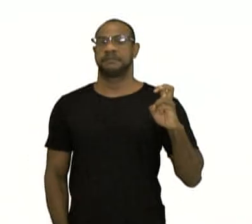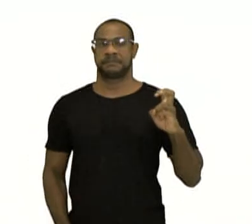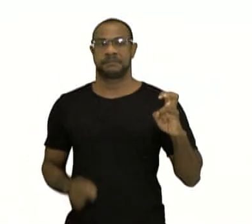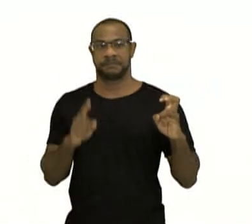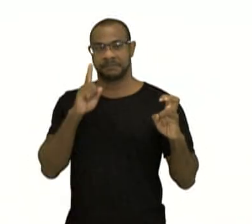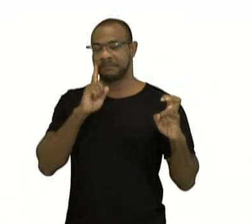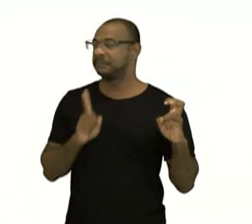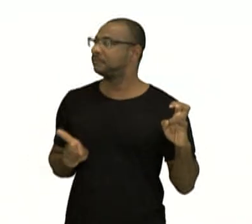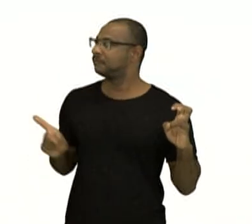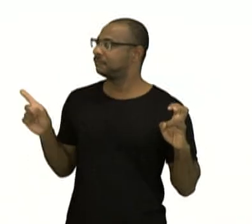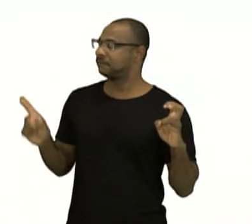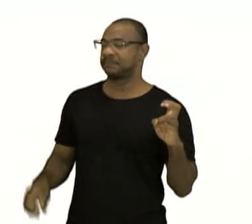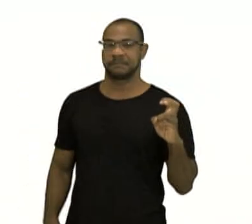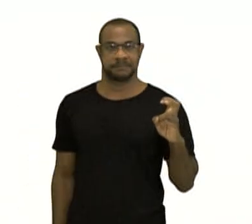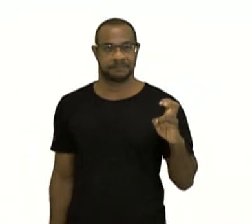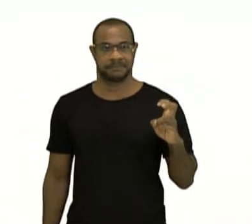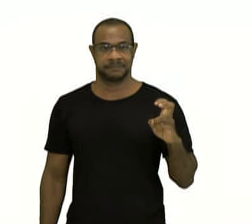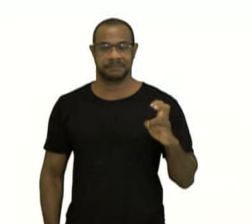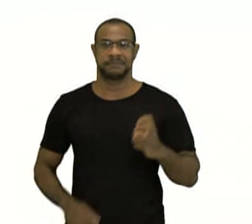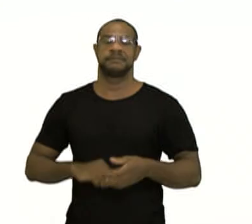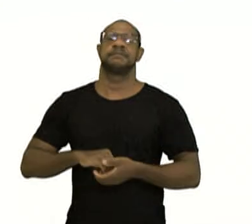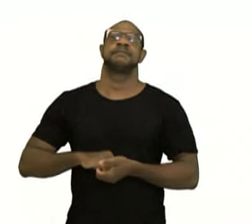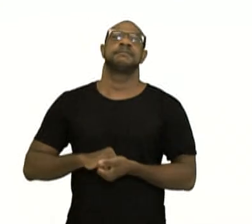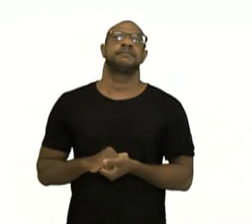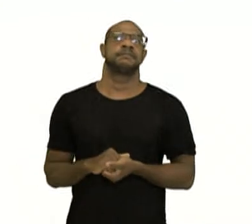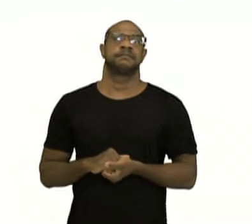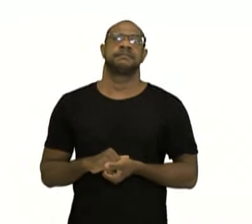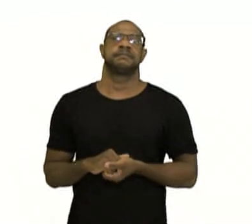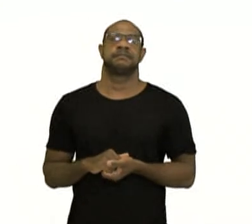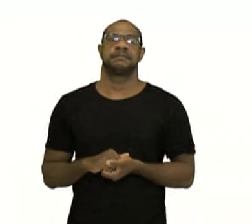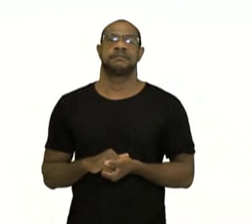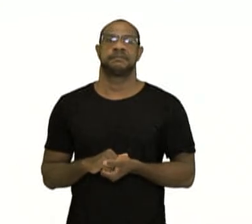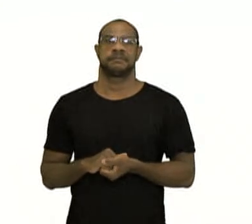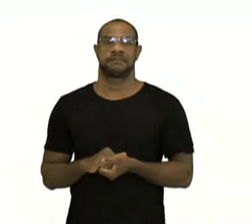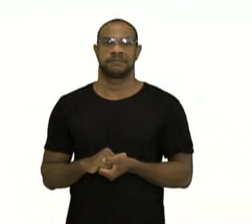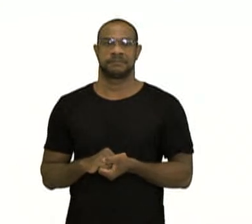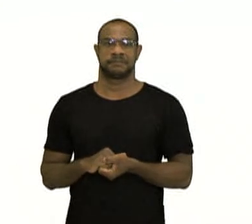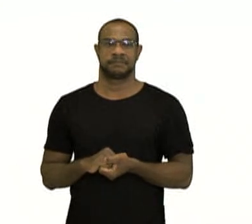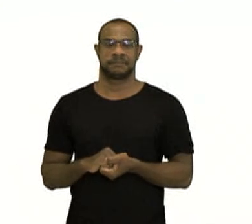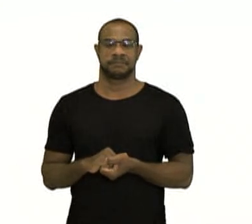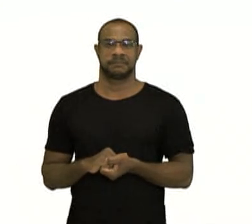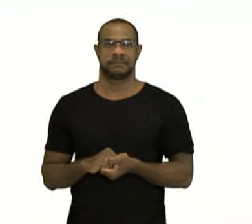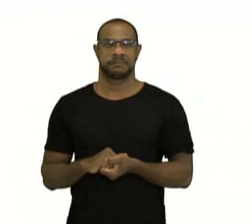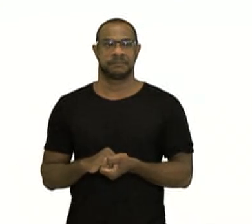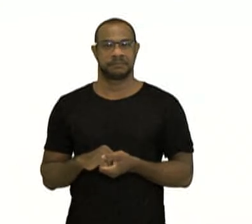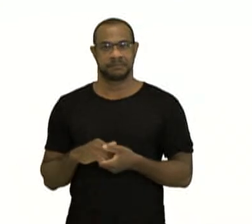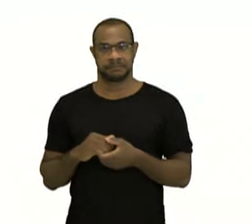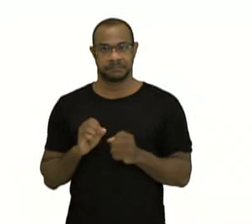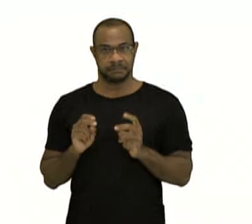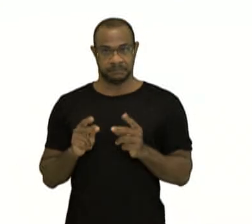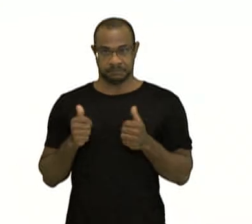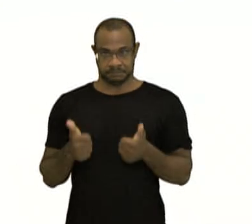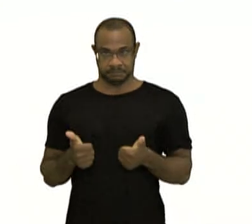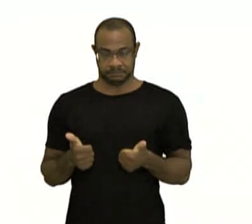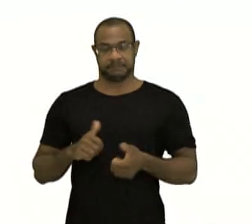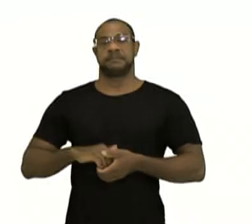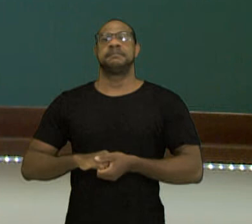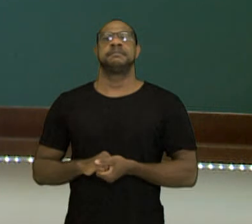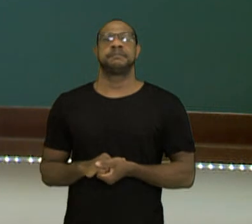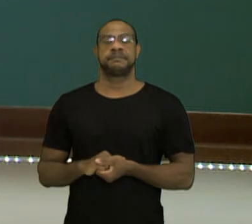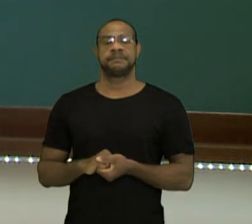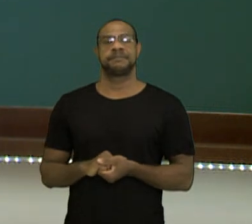ríos, iría a más lugares a donde nunca he ido. ¿Cierto? ¿De acuerdo?